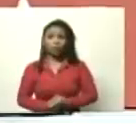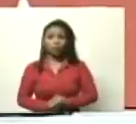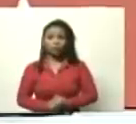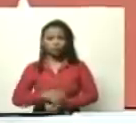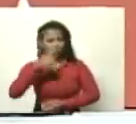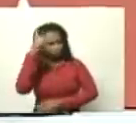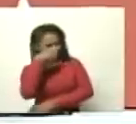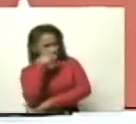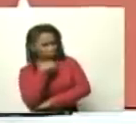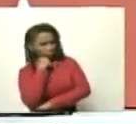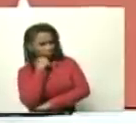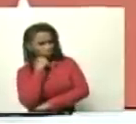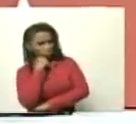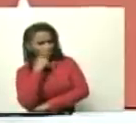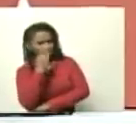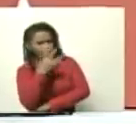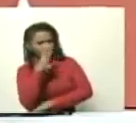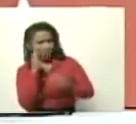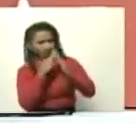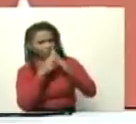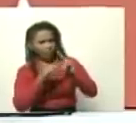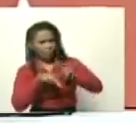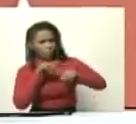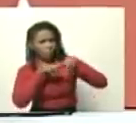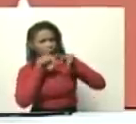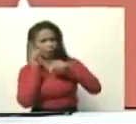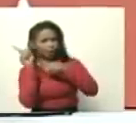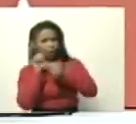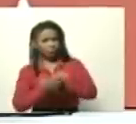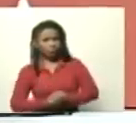¿Serio? ¿Cuántas casas habrá construido él?